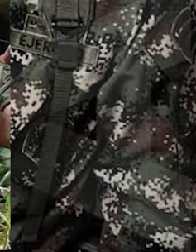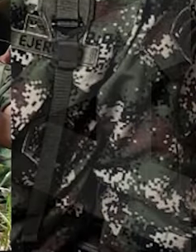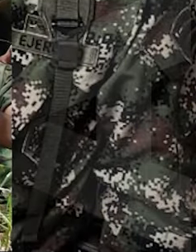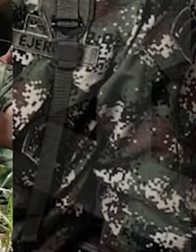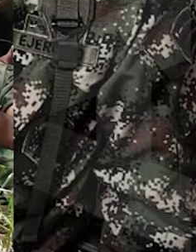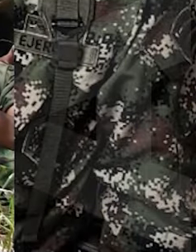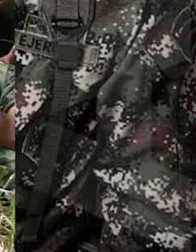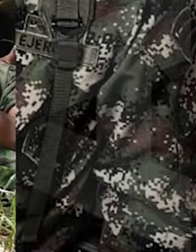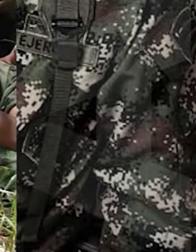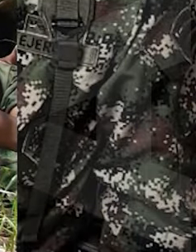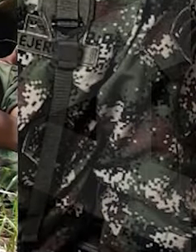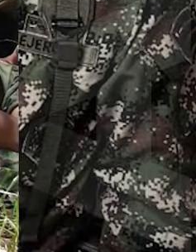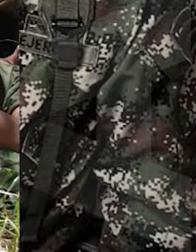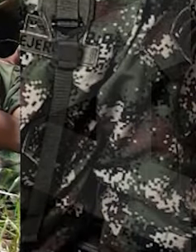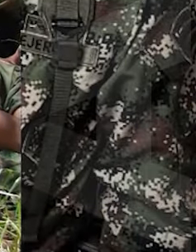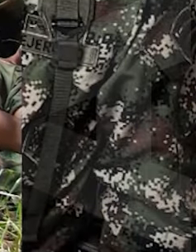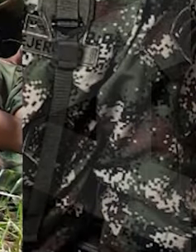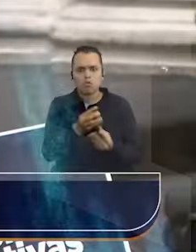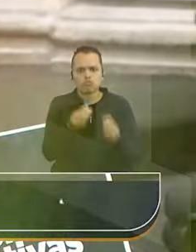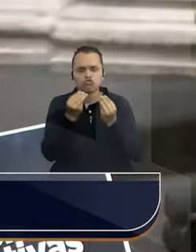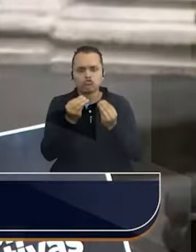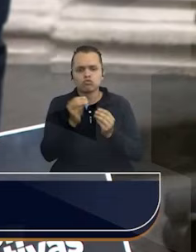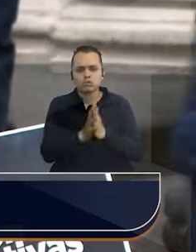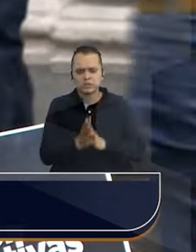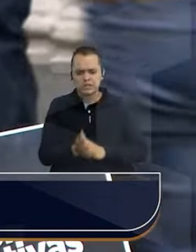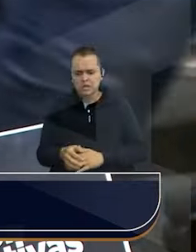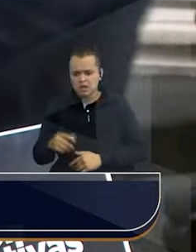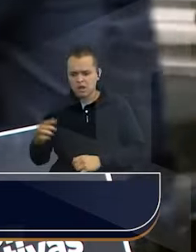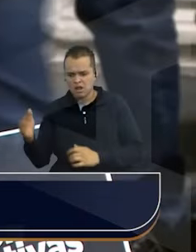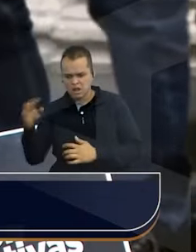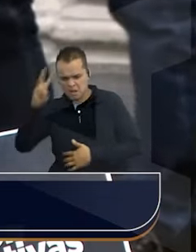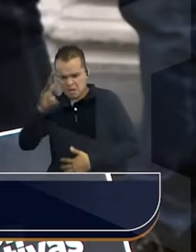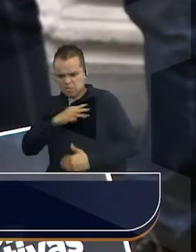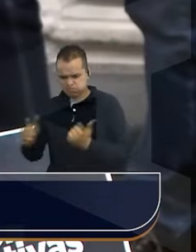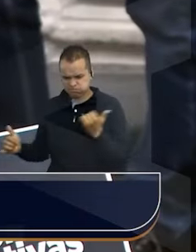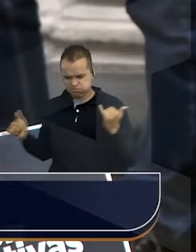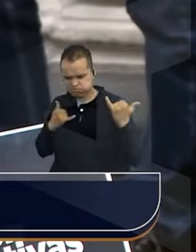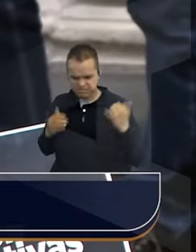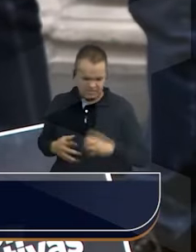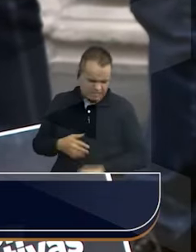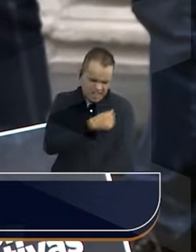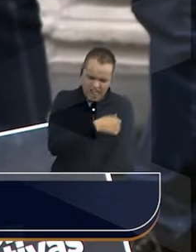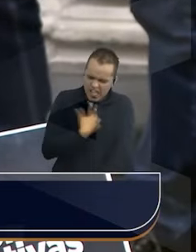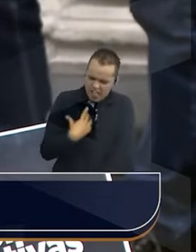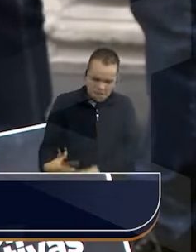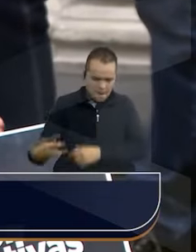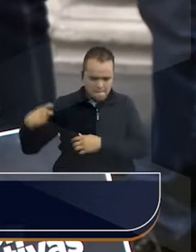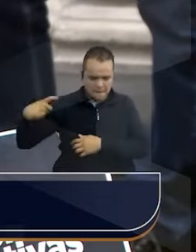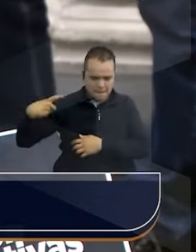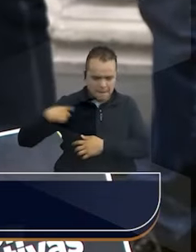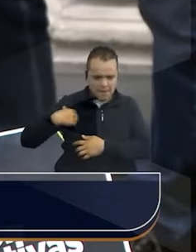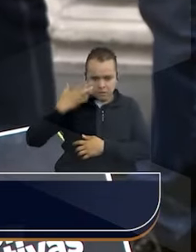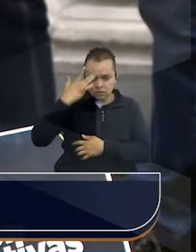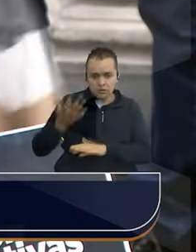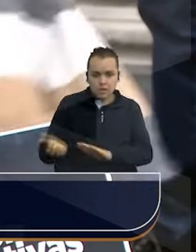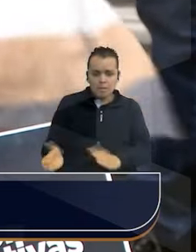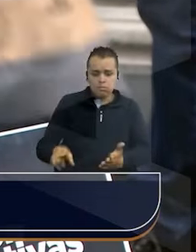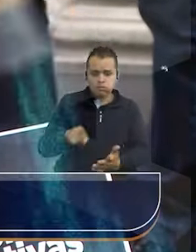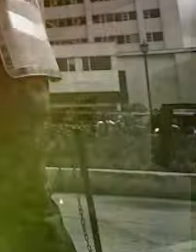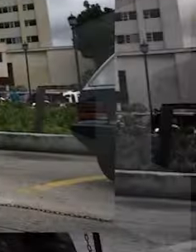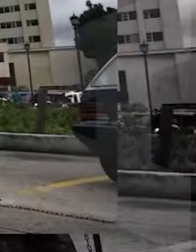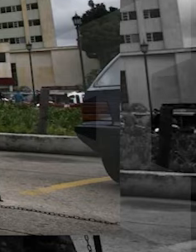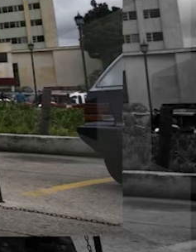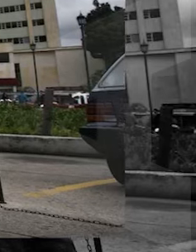estos excombatientes de las FARC es donde muchas veces han llegado gravemente heridos y hasta han perdido la vida